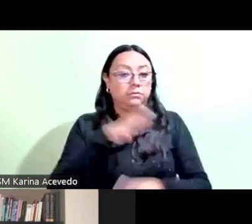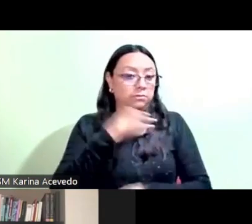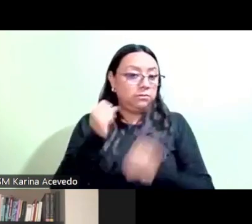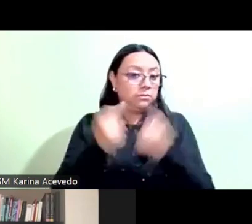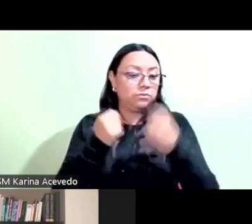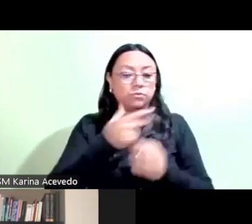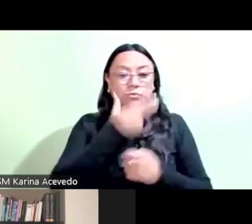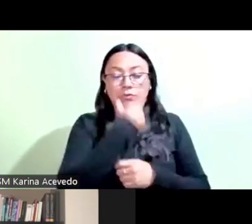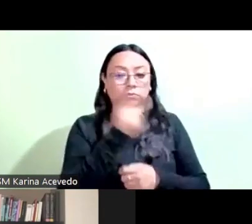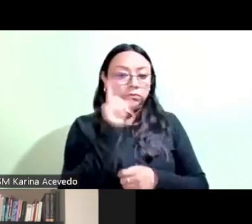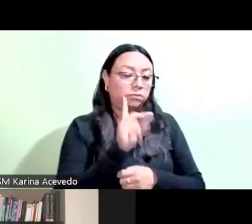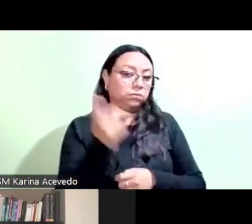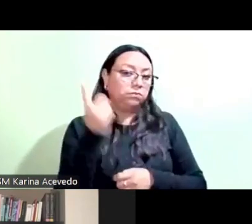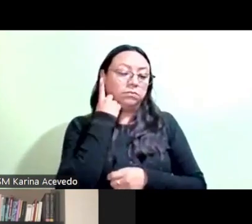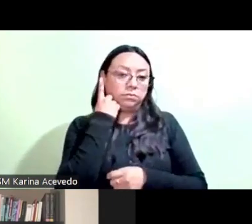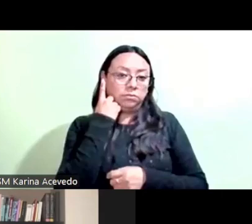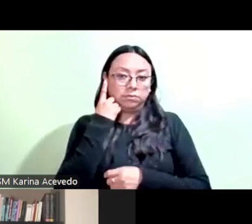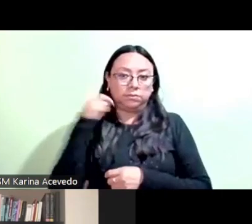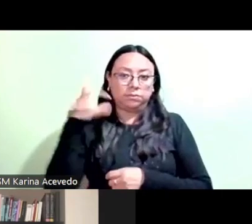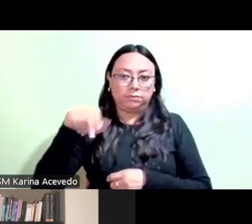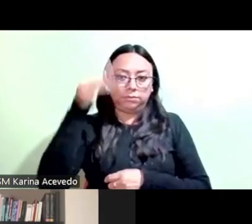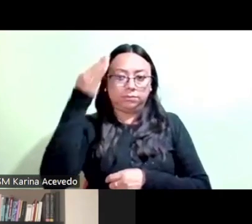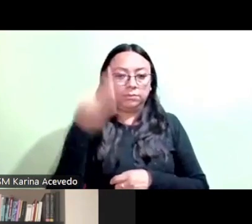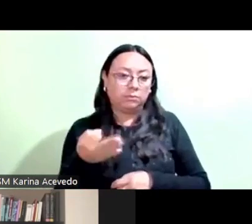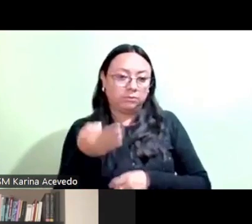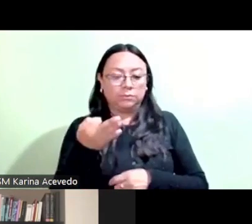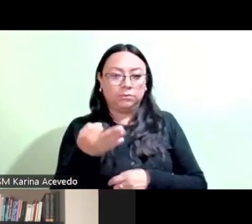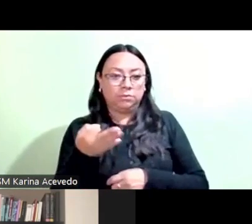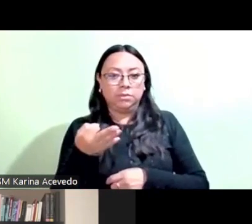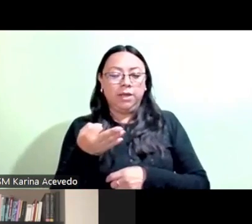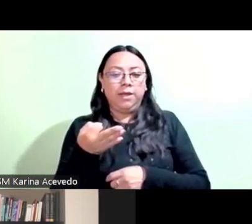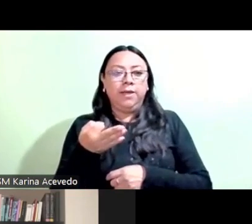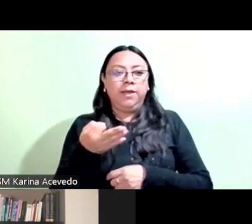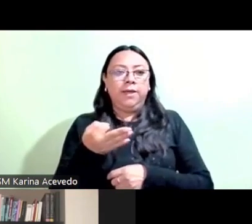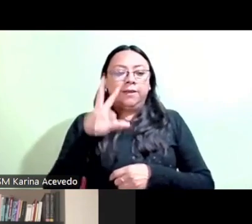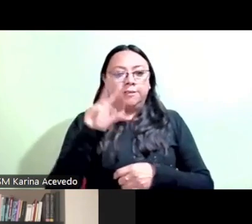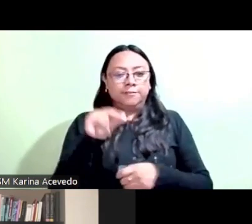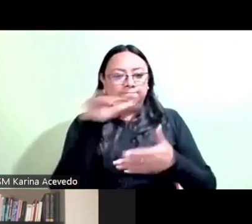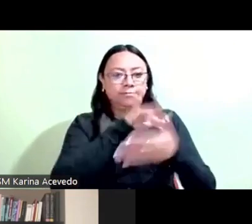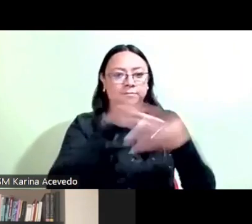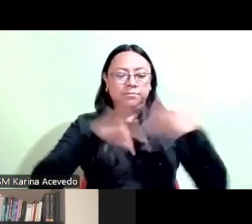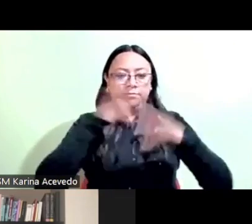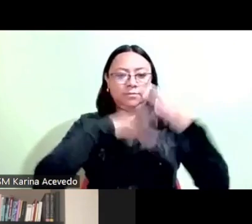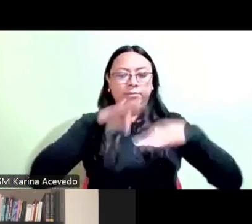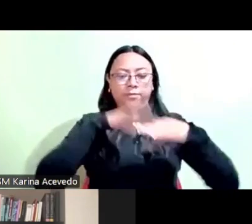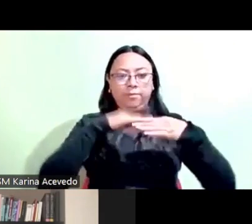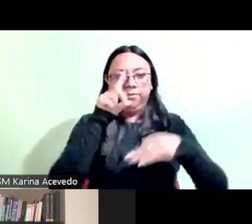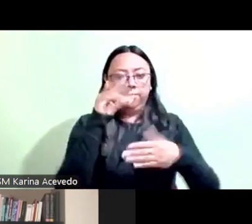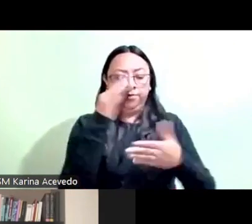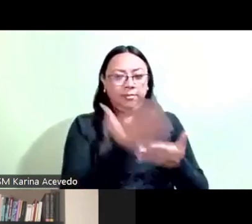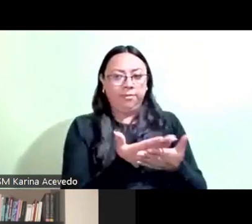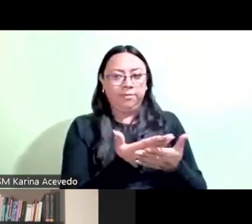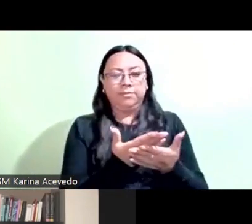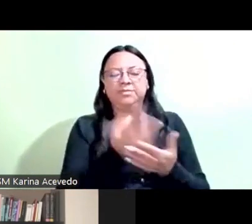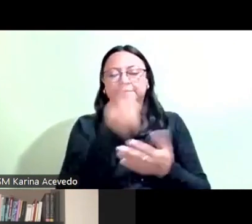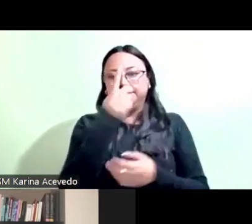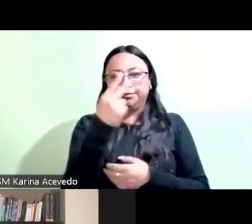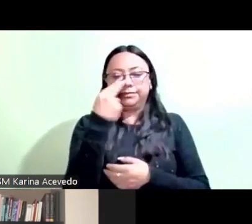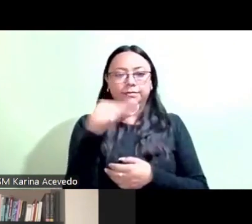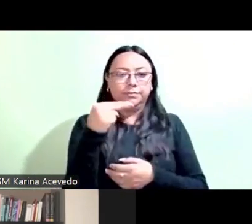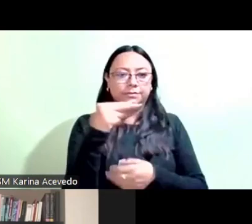o algún diputado está en contra de la dispensa de la lectura, si lo hace manifestarlo mencionando su nombre.